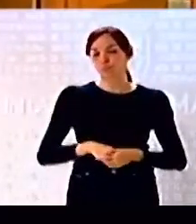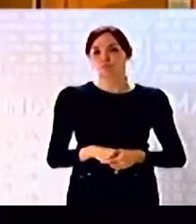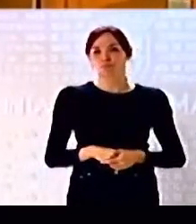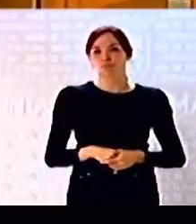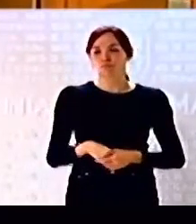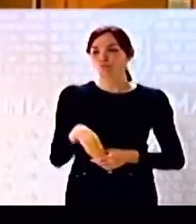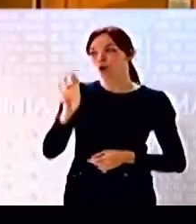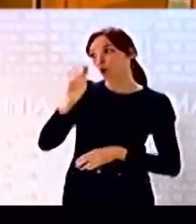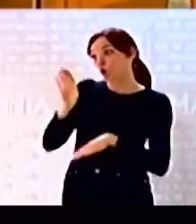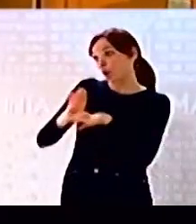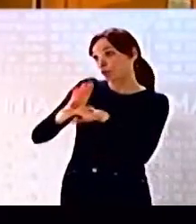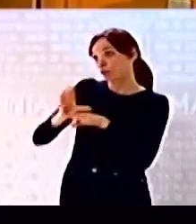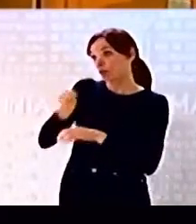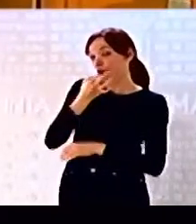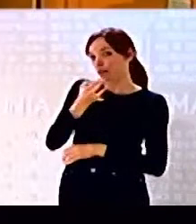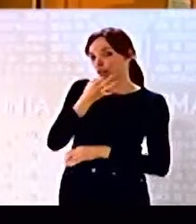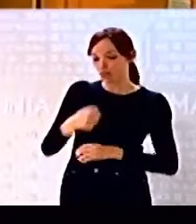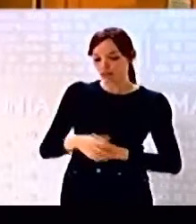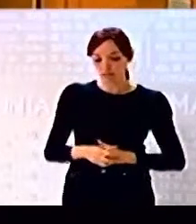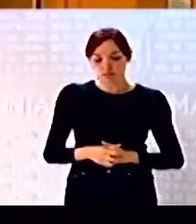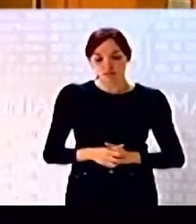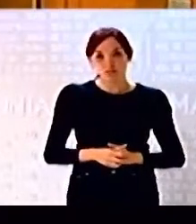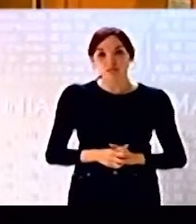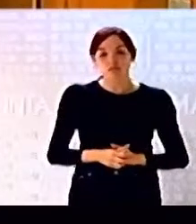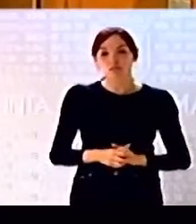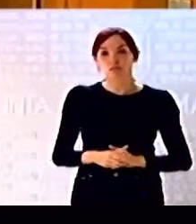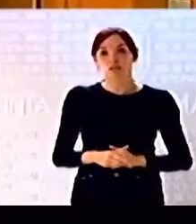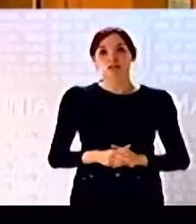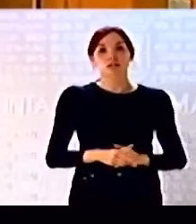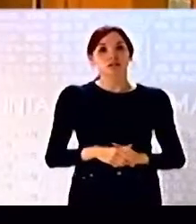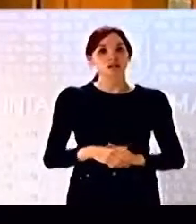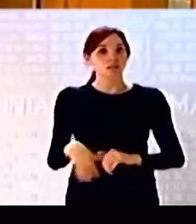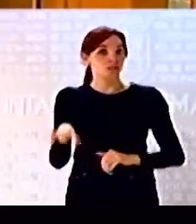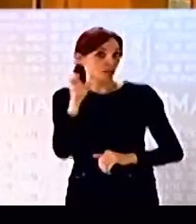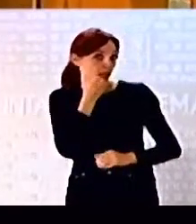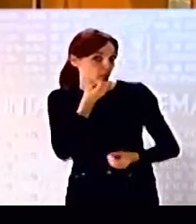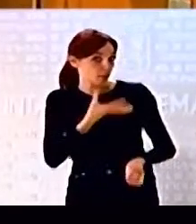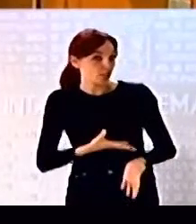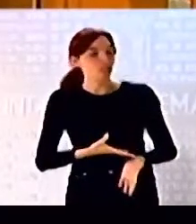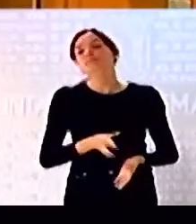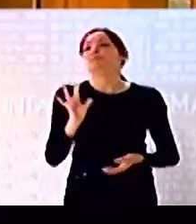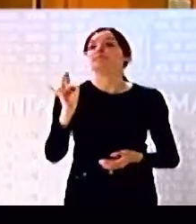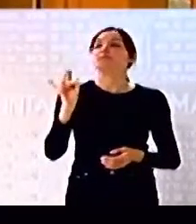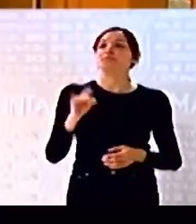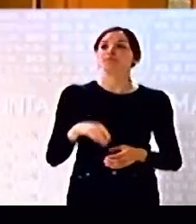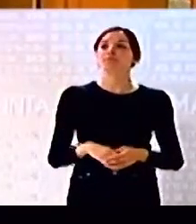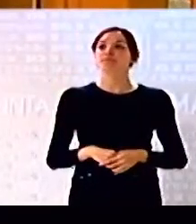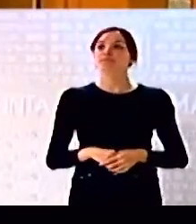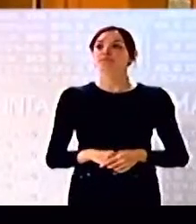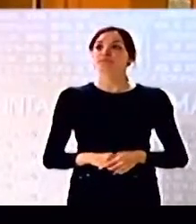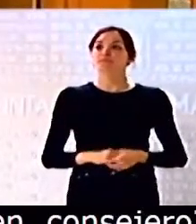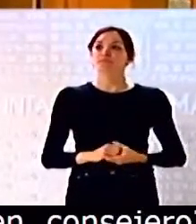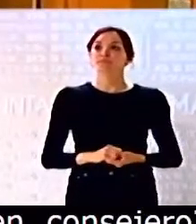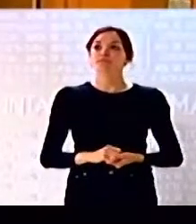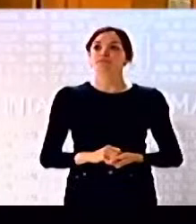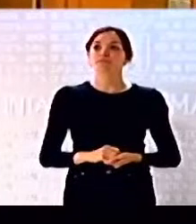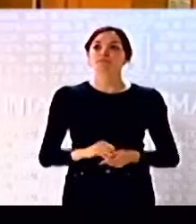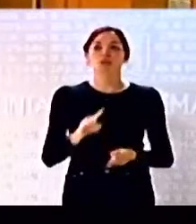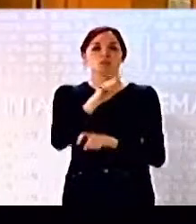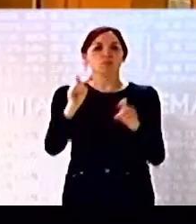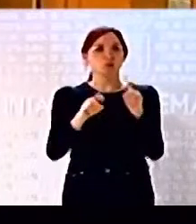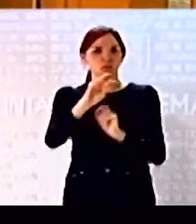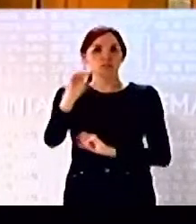Hola, consejero, buenas tardes. Buenas tardes. ¿Me escucha bien, consejero? Se oye bien, sí, sí. Vale, varias